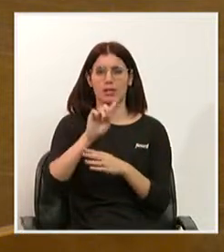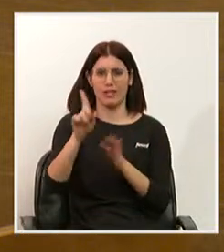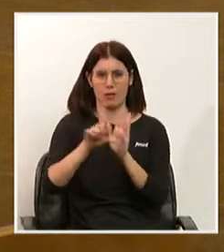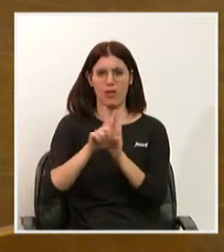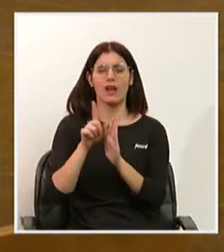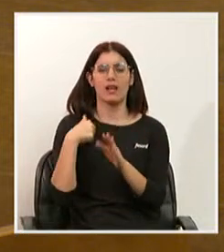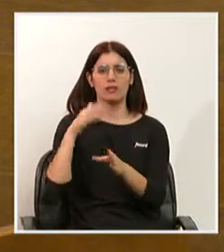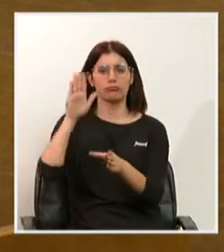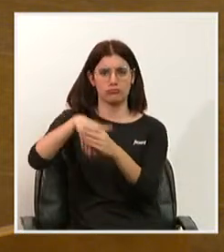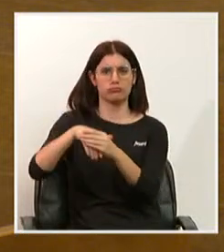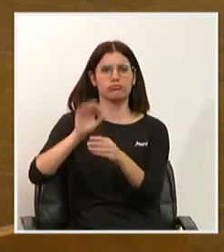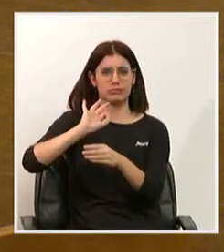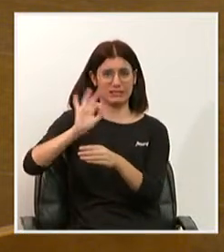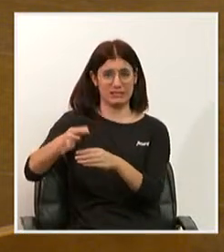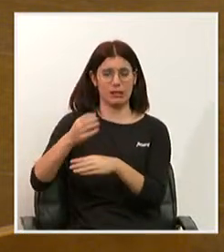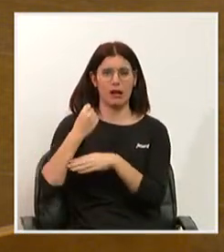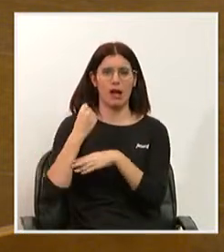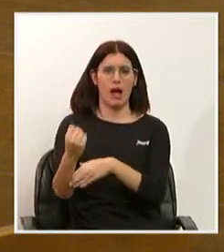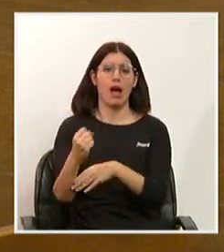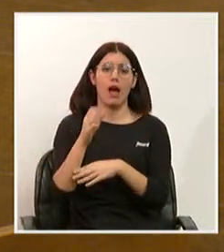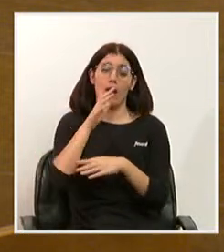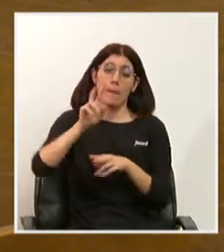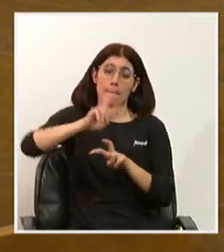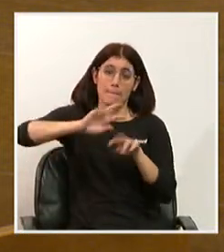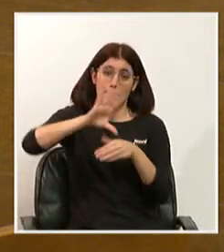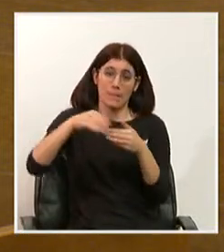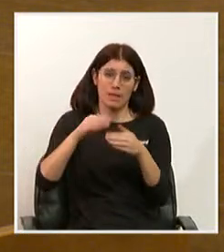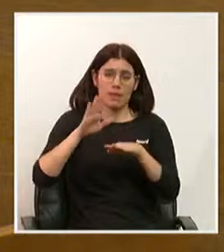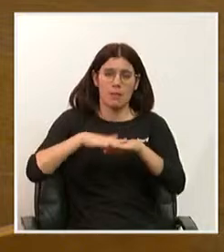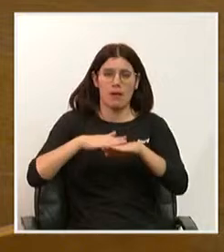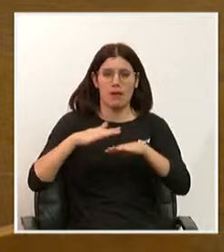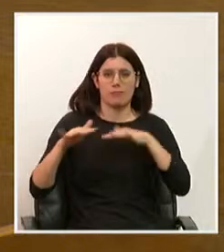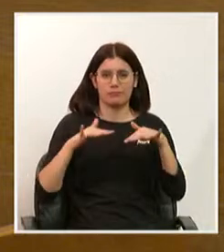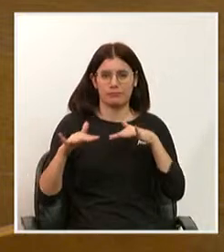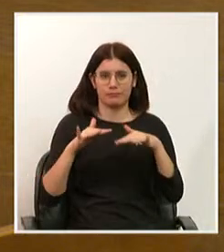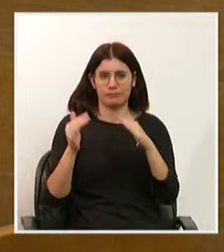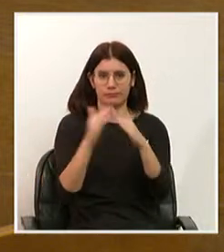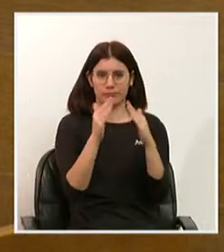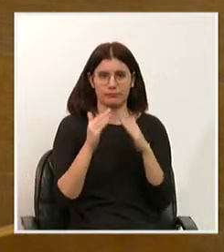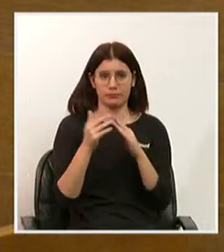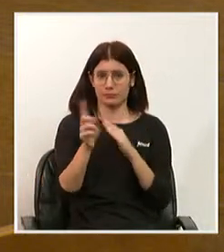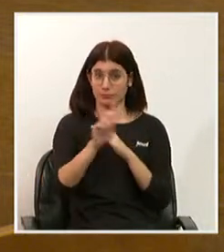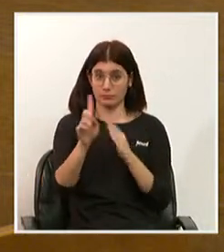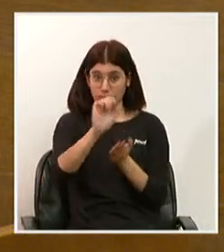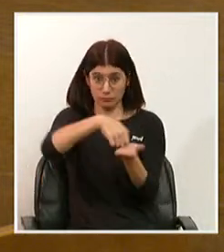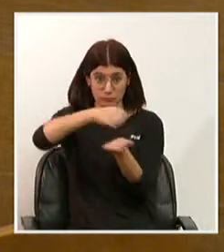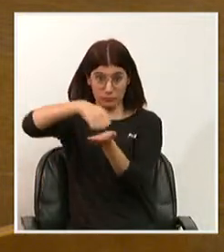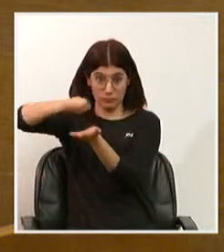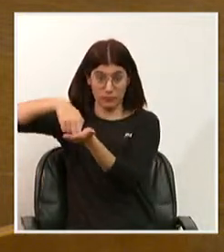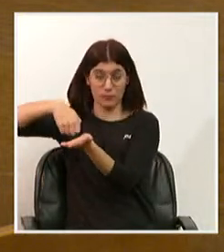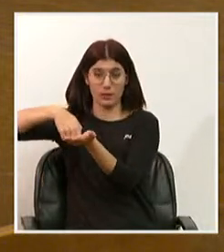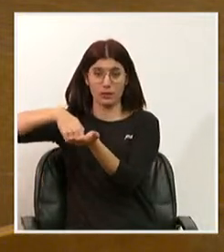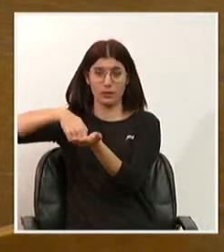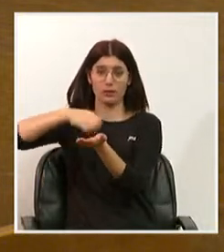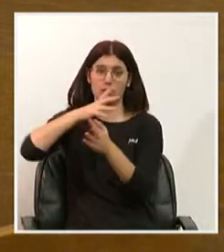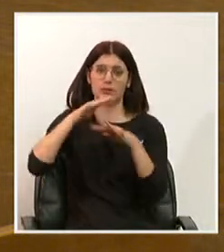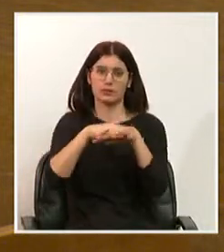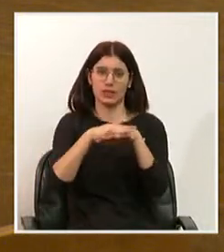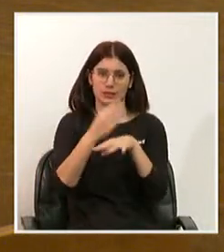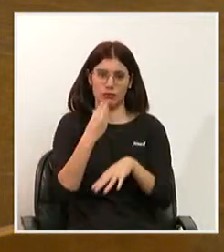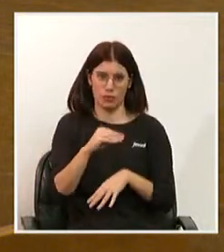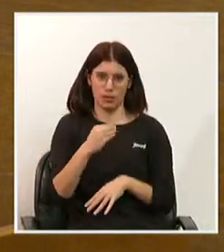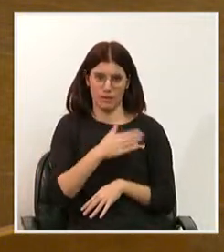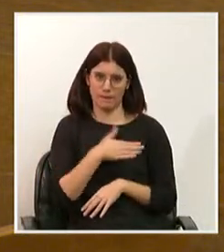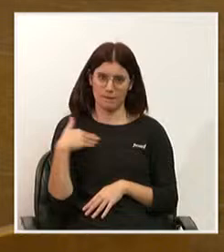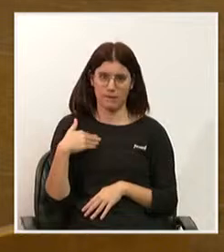complet una Peral de mizar El hab no habit a través de la